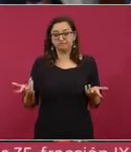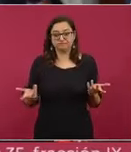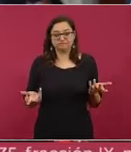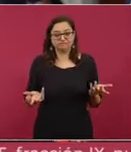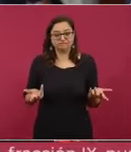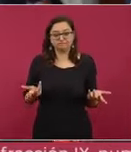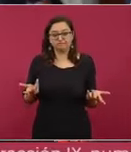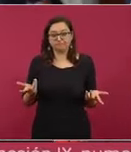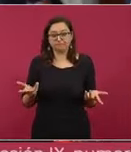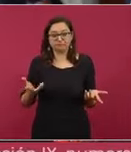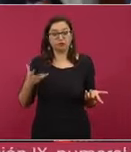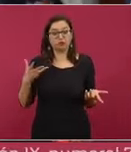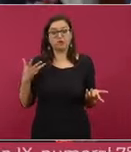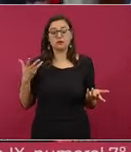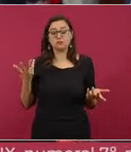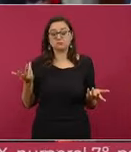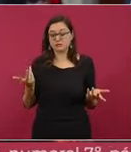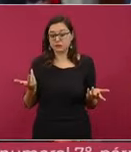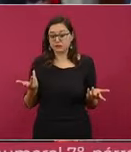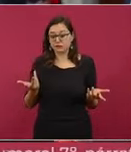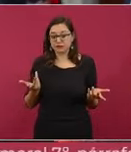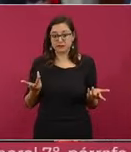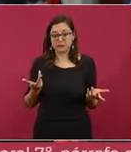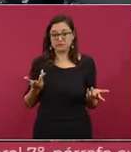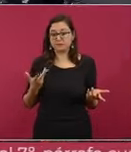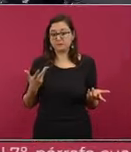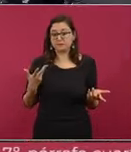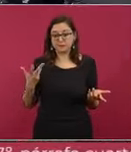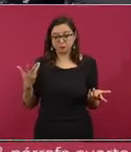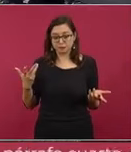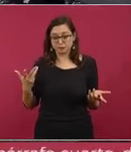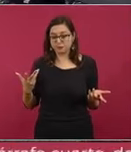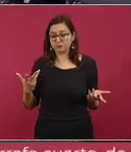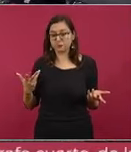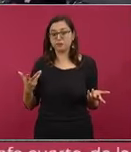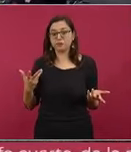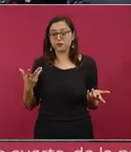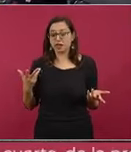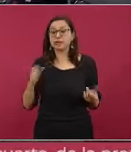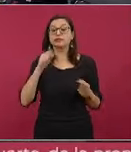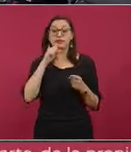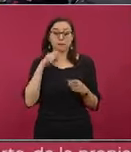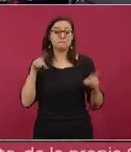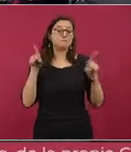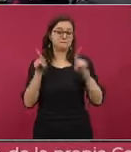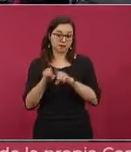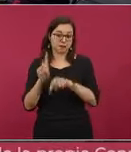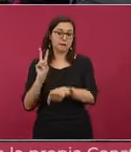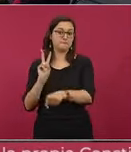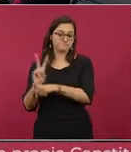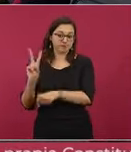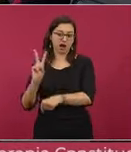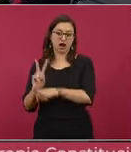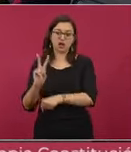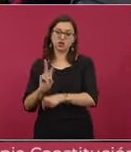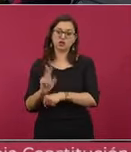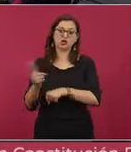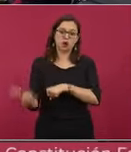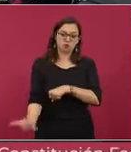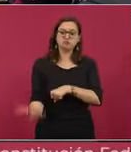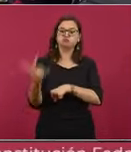Y ya hubo un vuelo de una línea venezolana. Entonces, yo no sé por